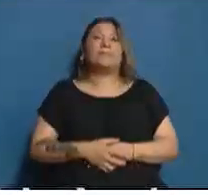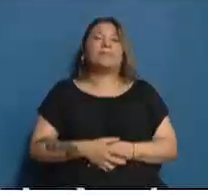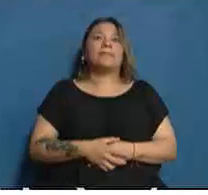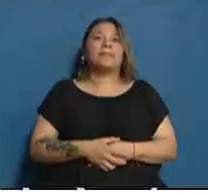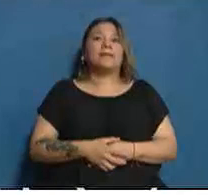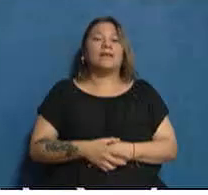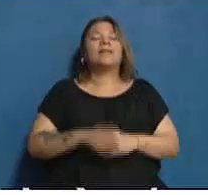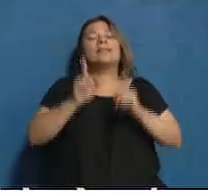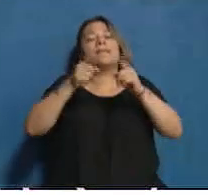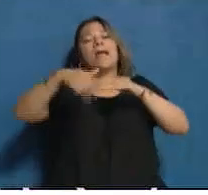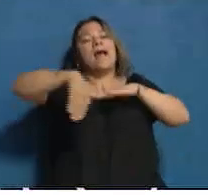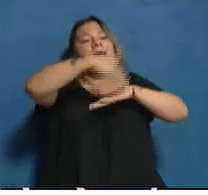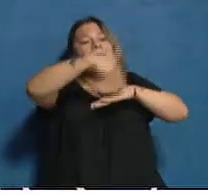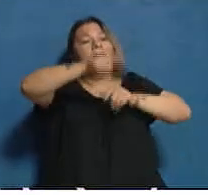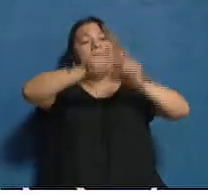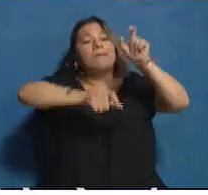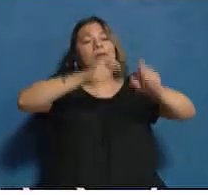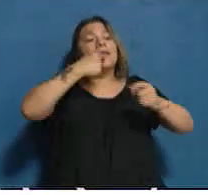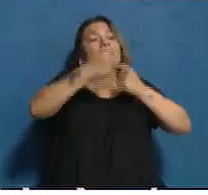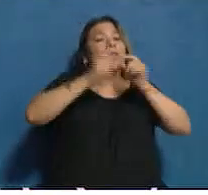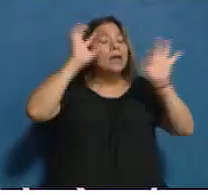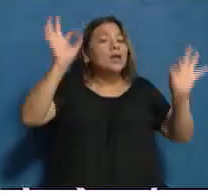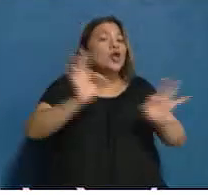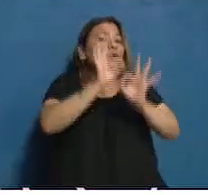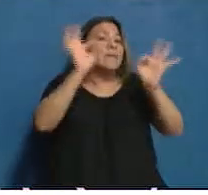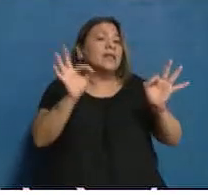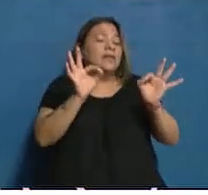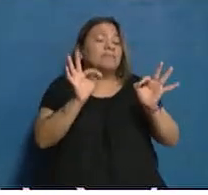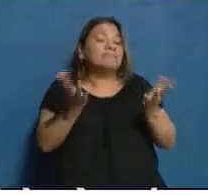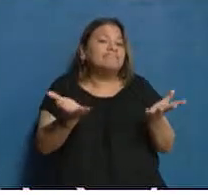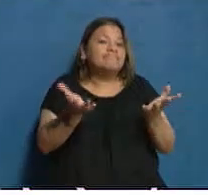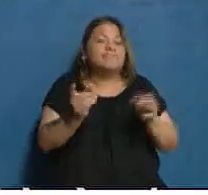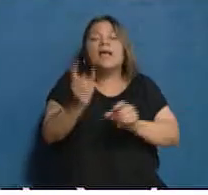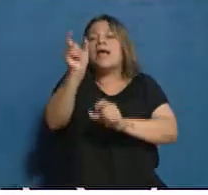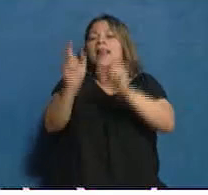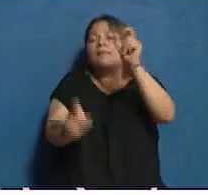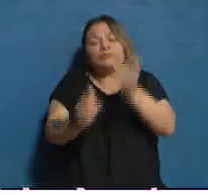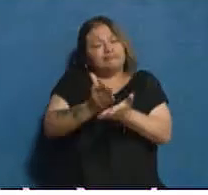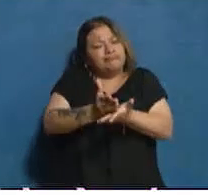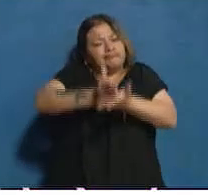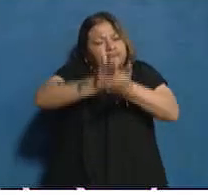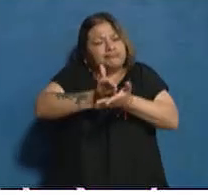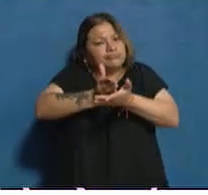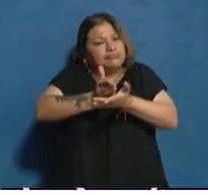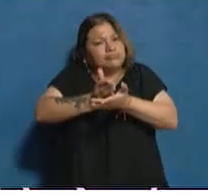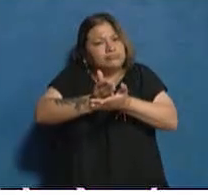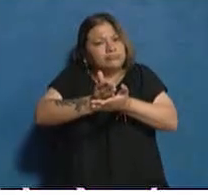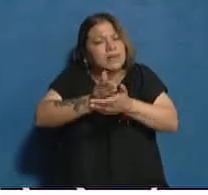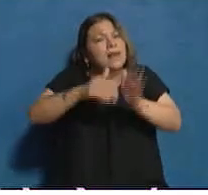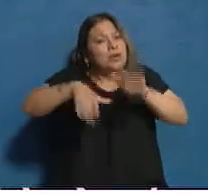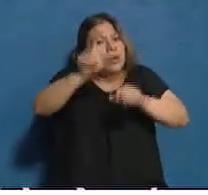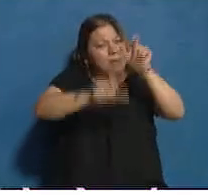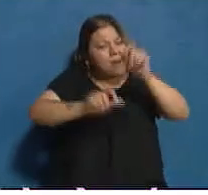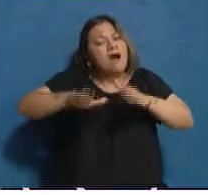Y salimos también a la calle a preguntarle a la gente qué opina, Seba. La gente es taxativa. La mayoría se muestra